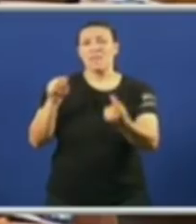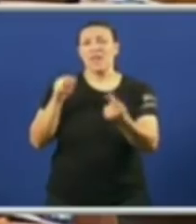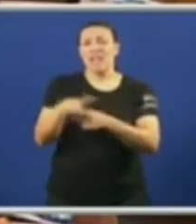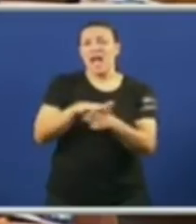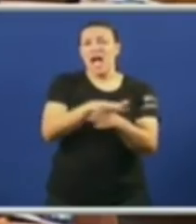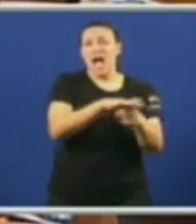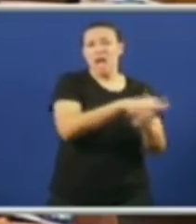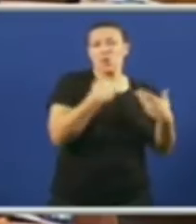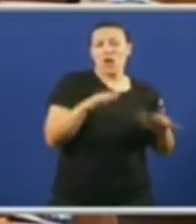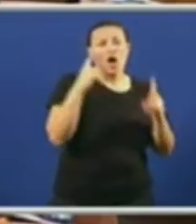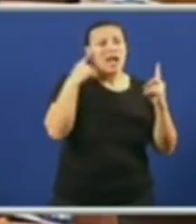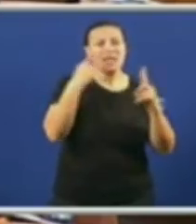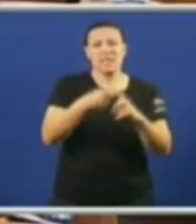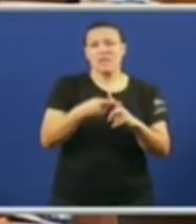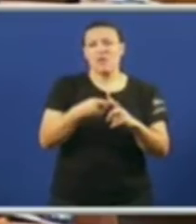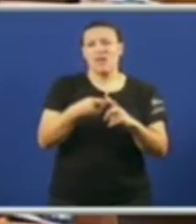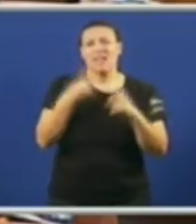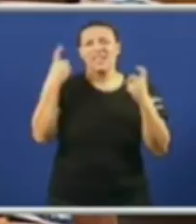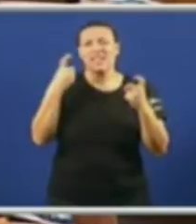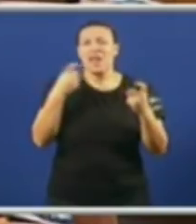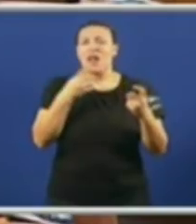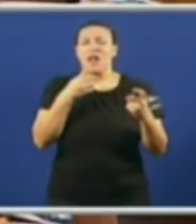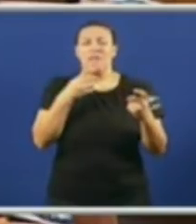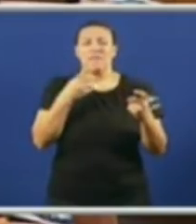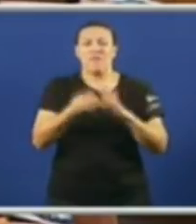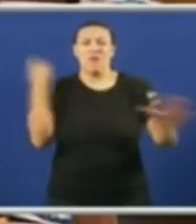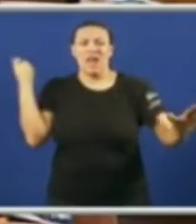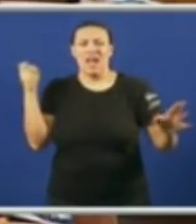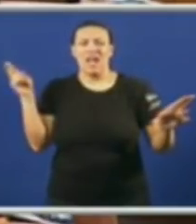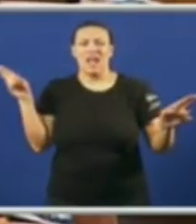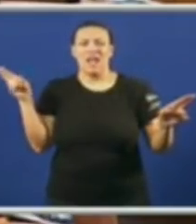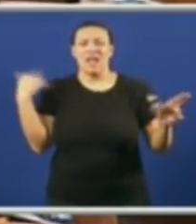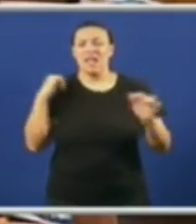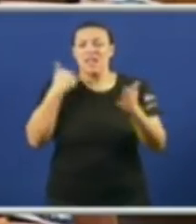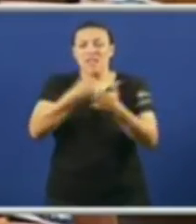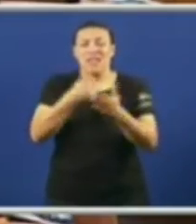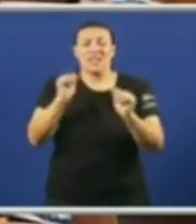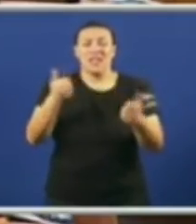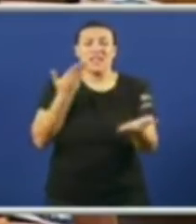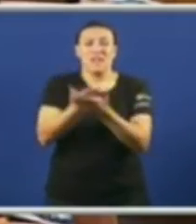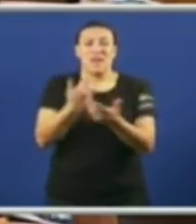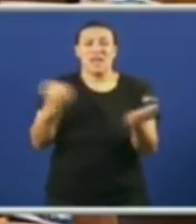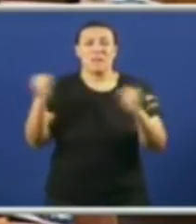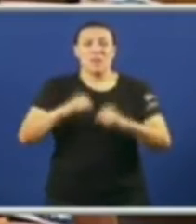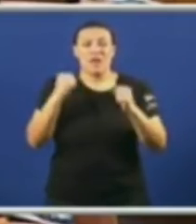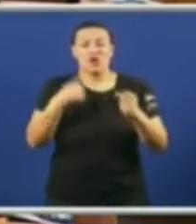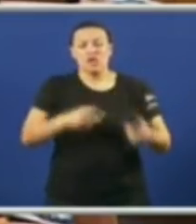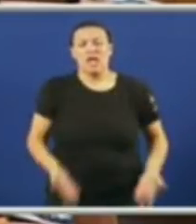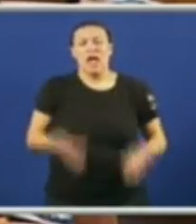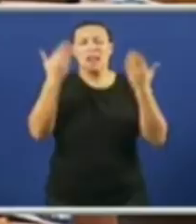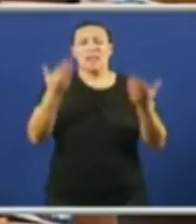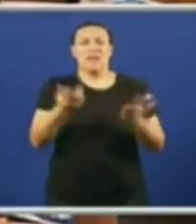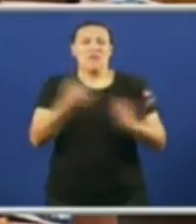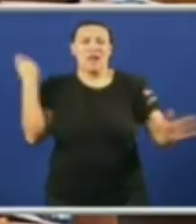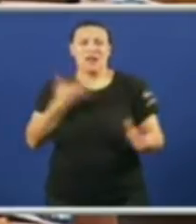ámbitos para levantar un vergoñento veto a unha iniciativa que aprobamos neste Parlamento. Vostede o único que fixo foi